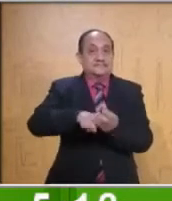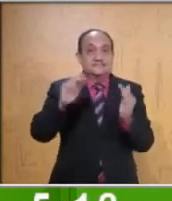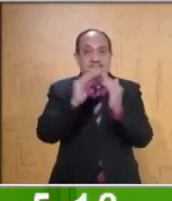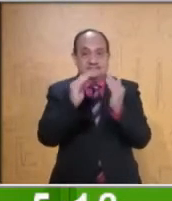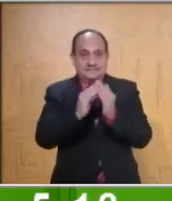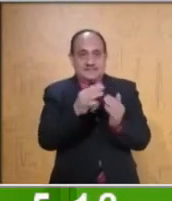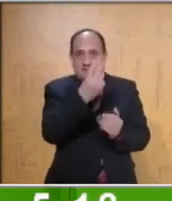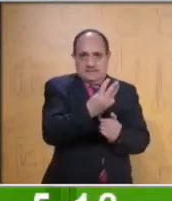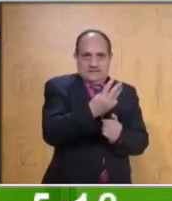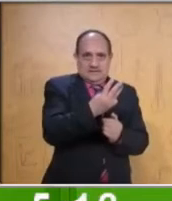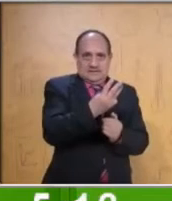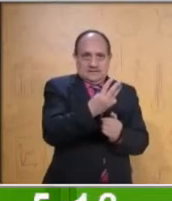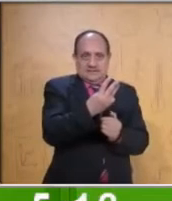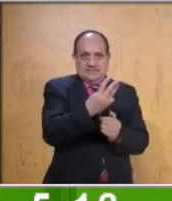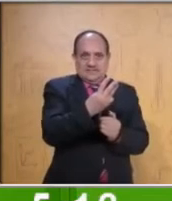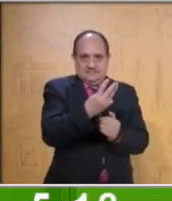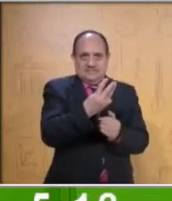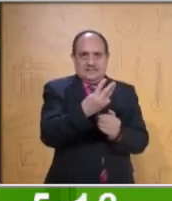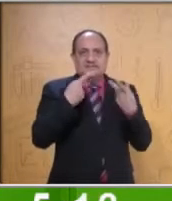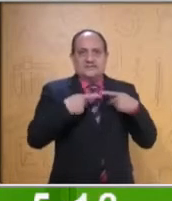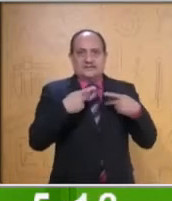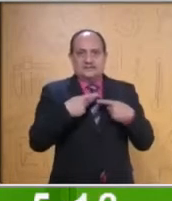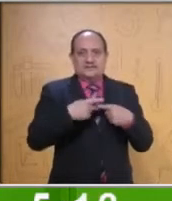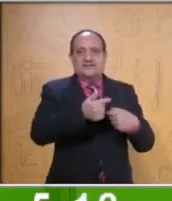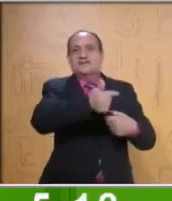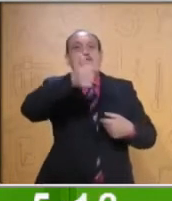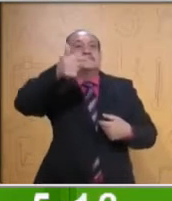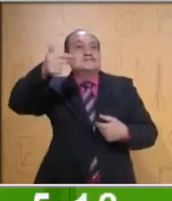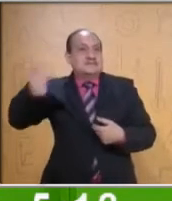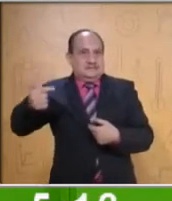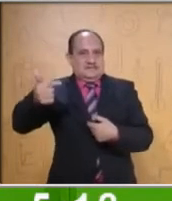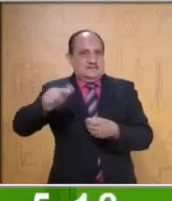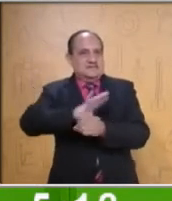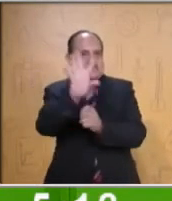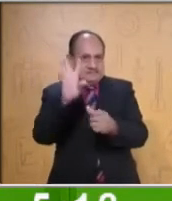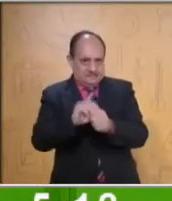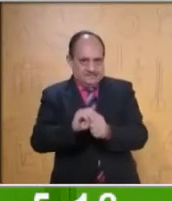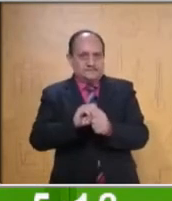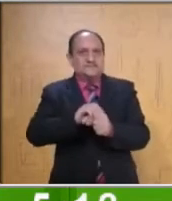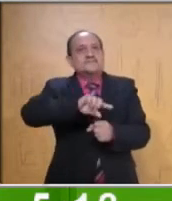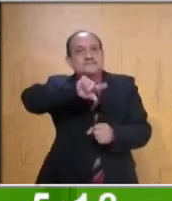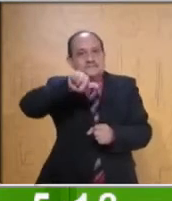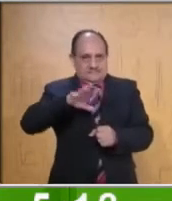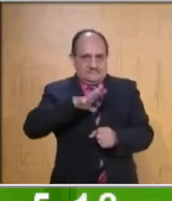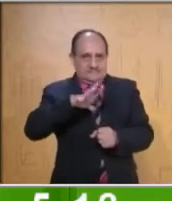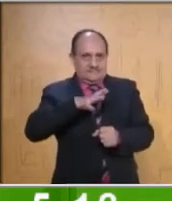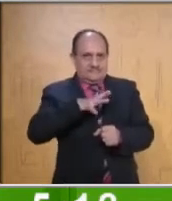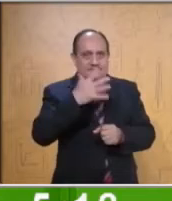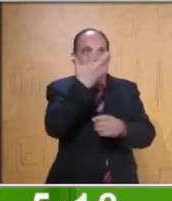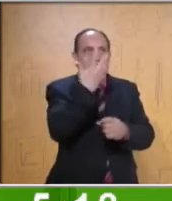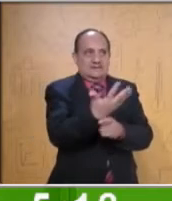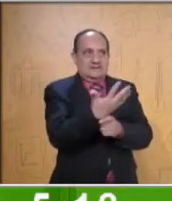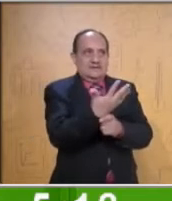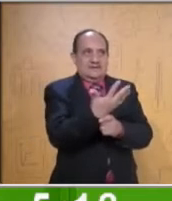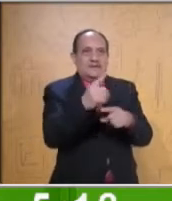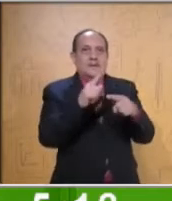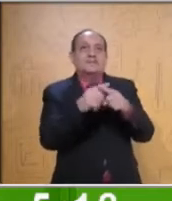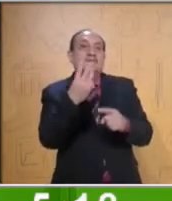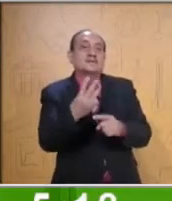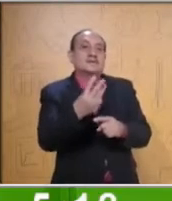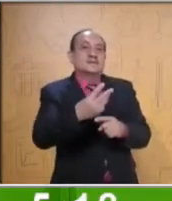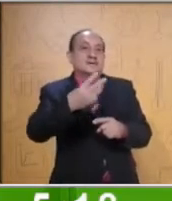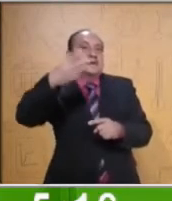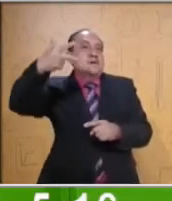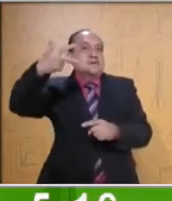3 personas, viven en su casa, 7 de las personas que totalicé. Luego tengo que 5 más 3